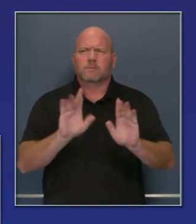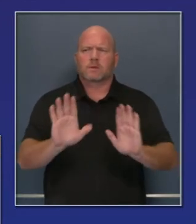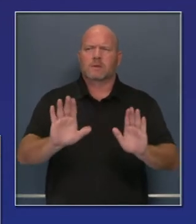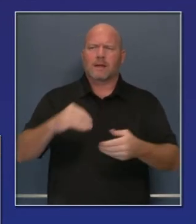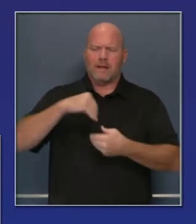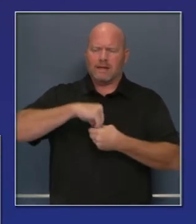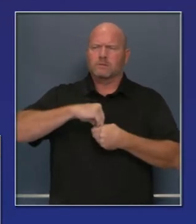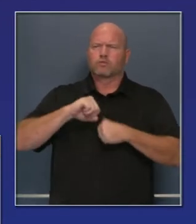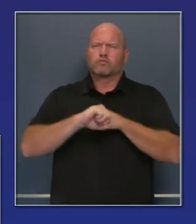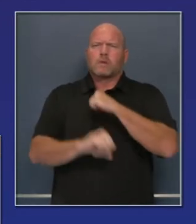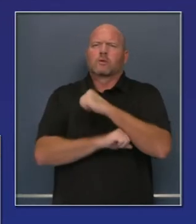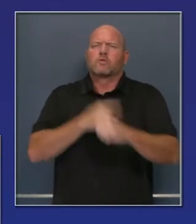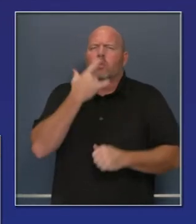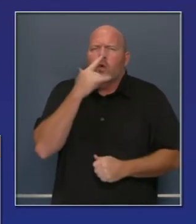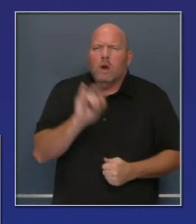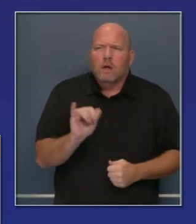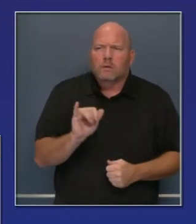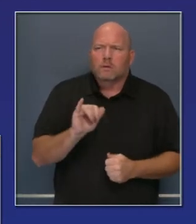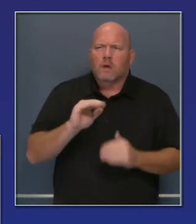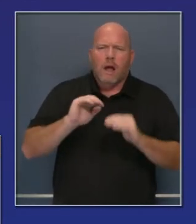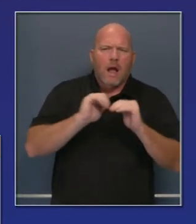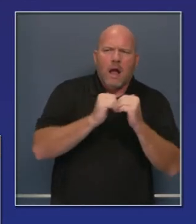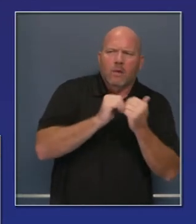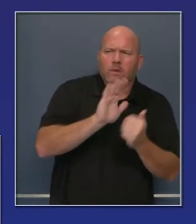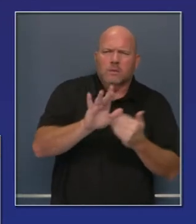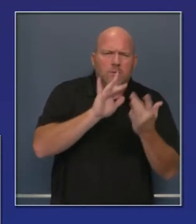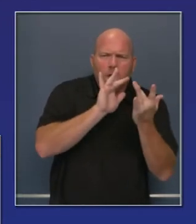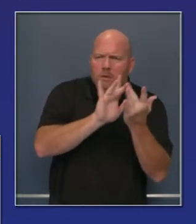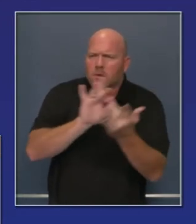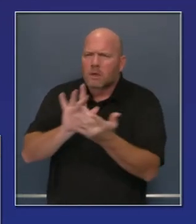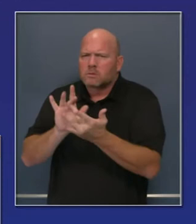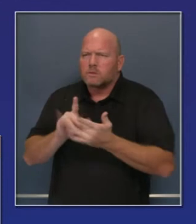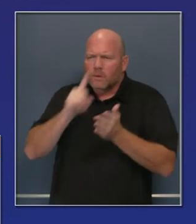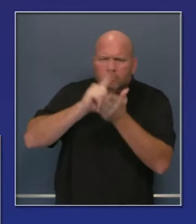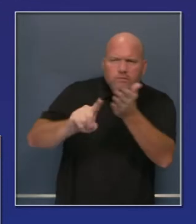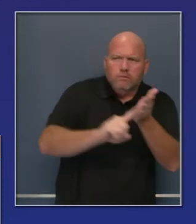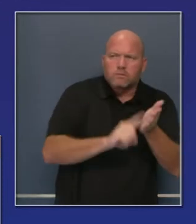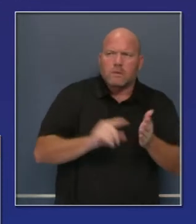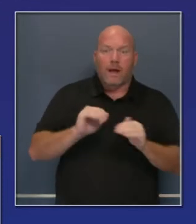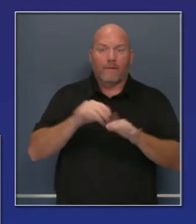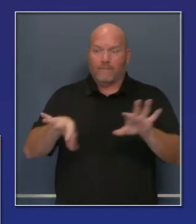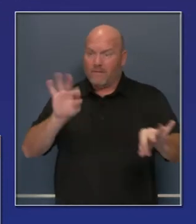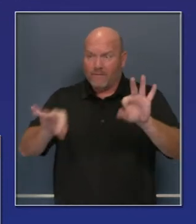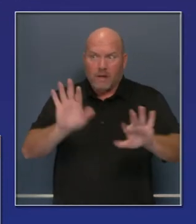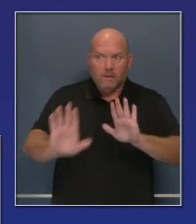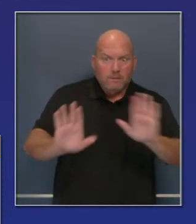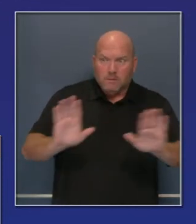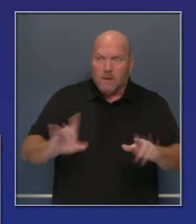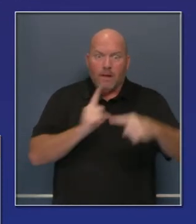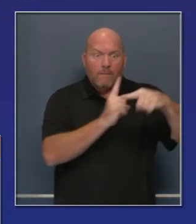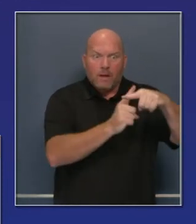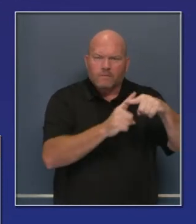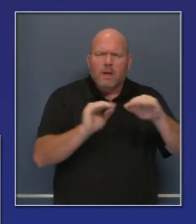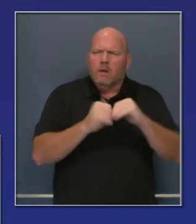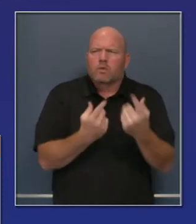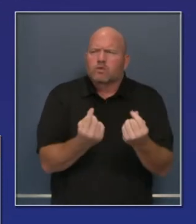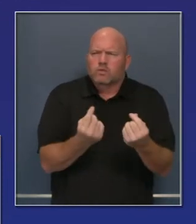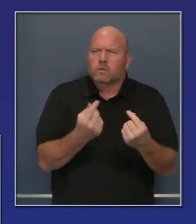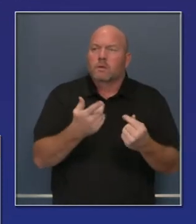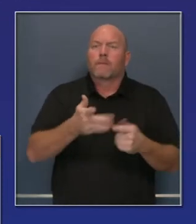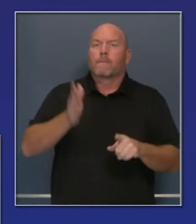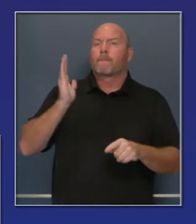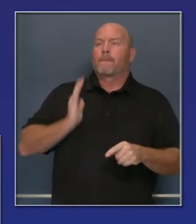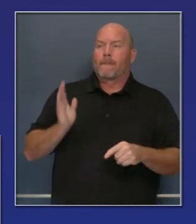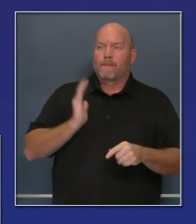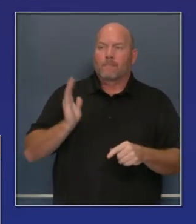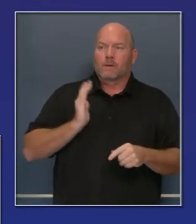era la infraestructura existente para rastrear contactos. Todos los casos que fueron descubiertos, asimismo contactos.